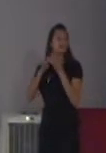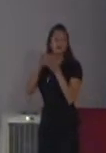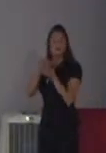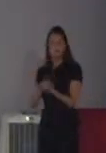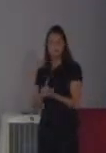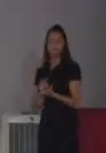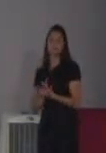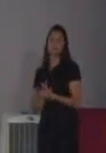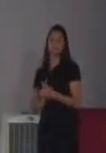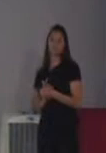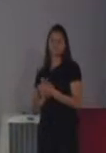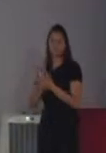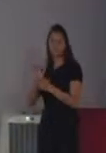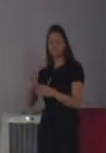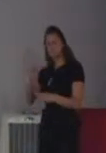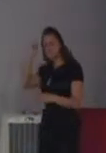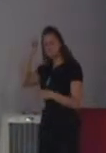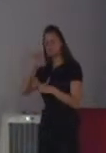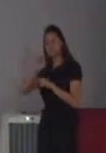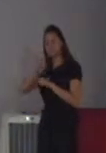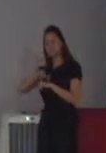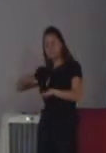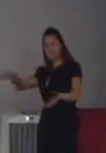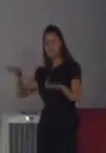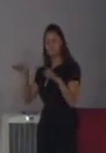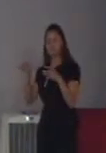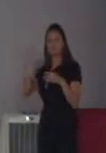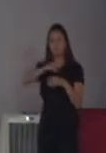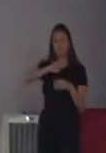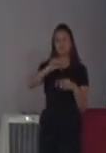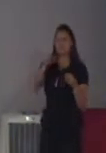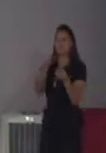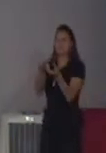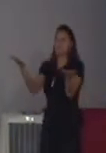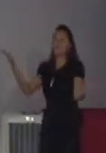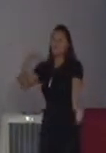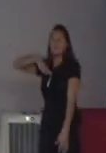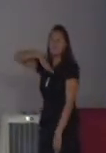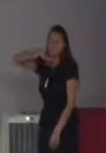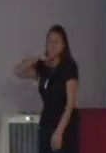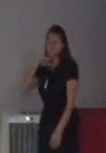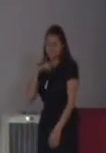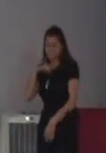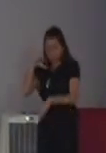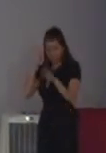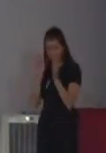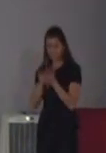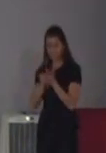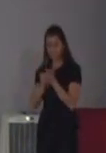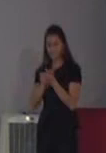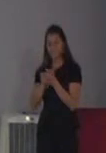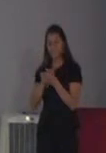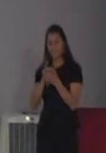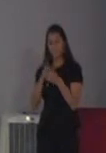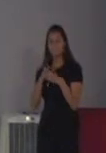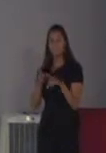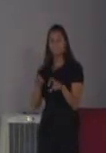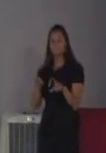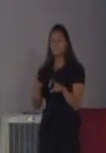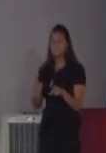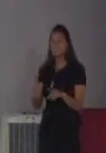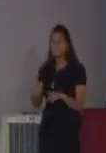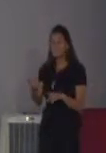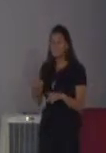políticas públicas y decretos y leyes hasta para enhebrar una aguja. Pero mientras que la gente y las personas no se posicionen